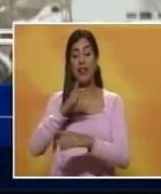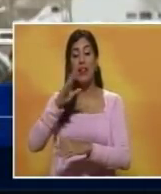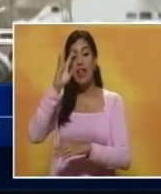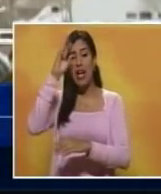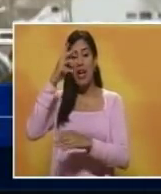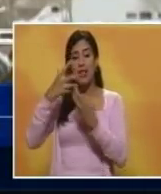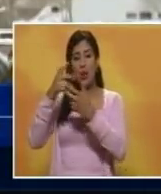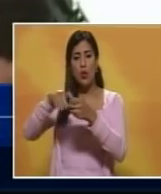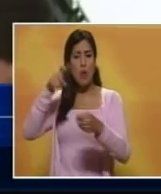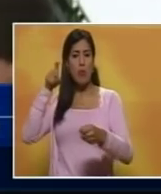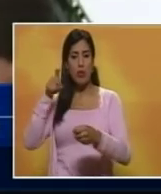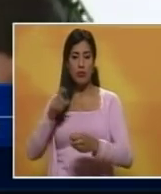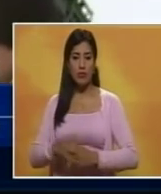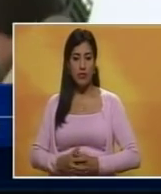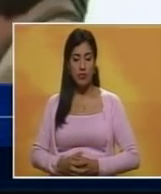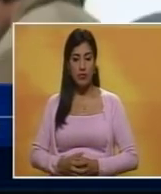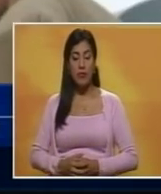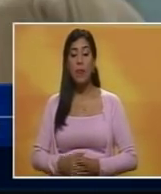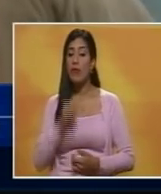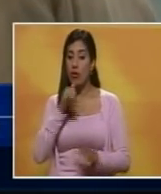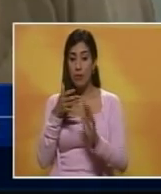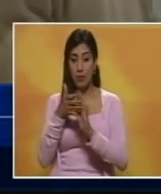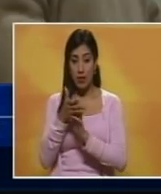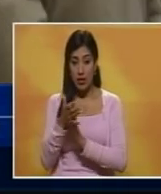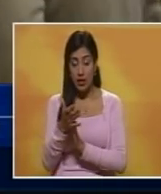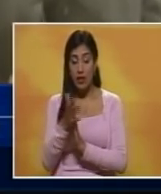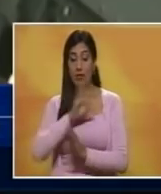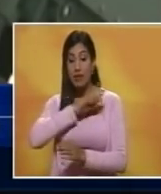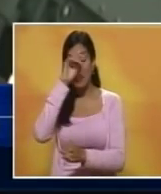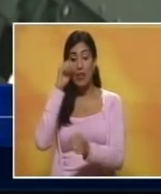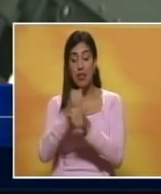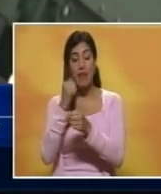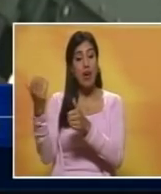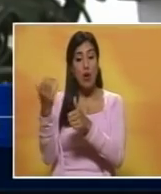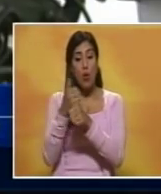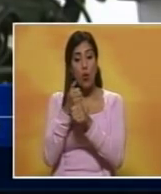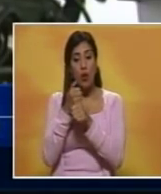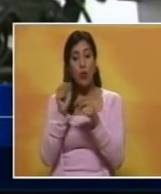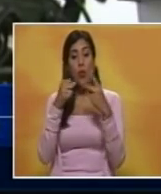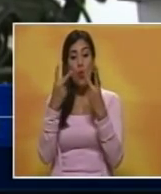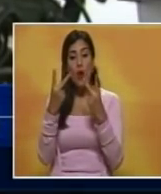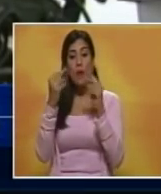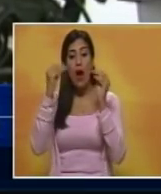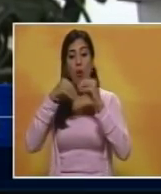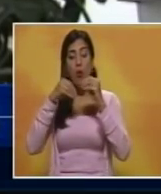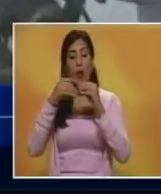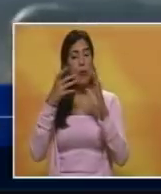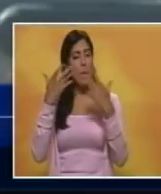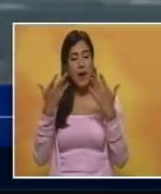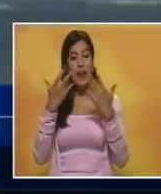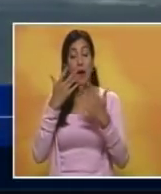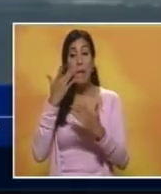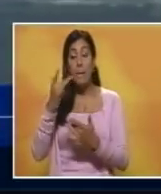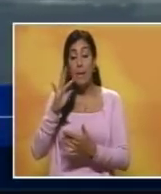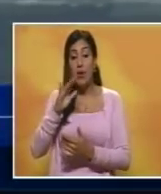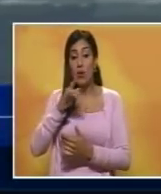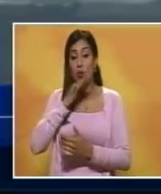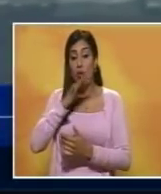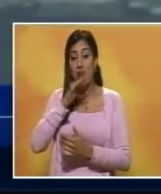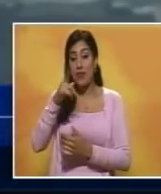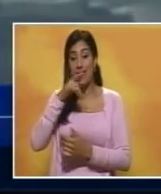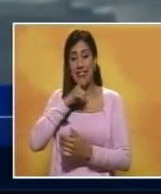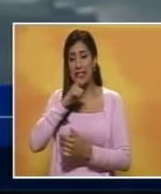de Estados Unidos. Mattis explicó que se trabaja para alcanzar un acuerdo con el Kremlin, aunque admitió que